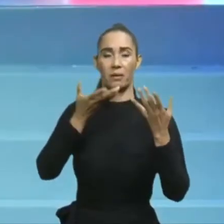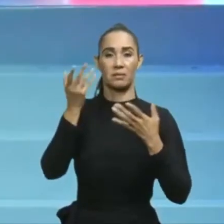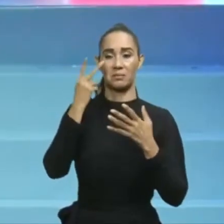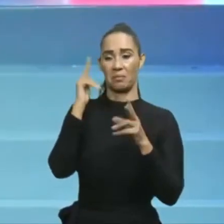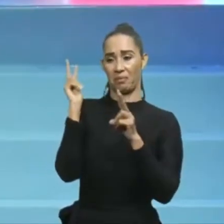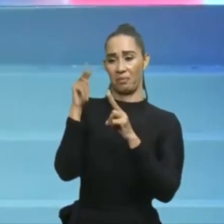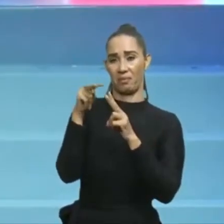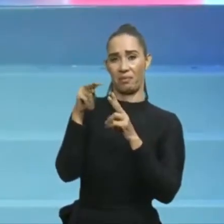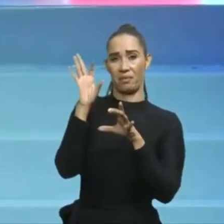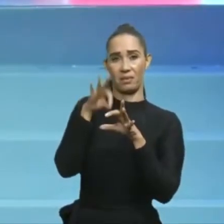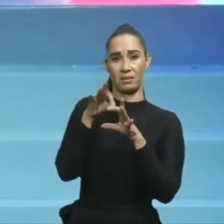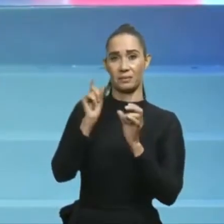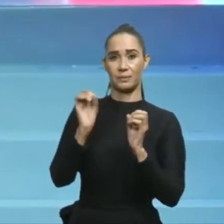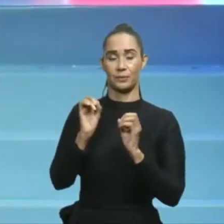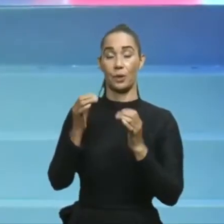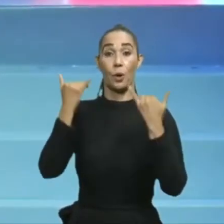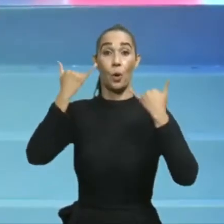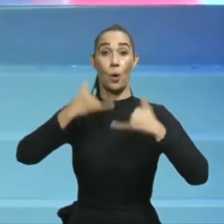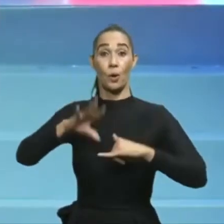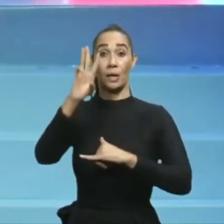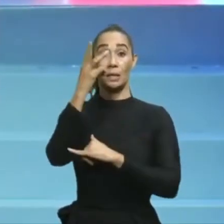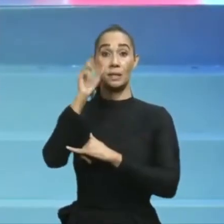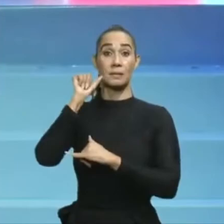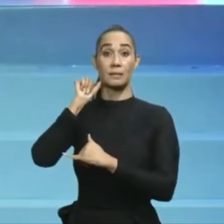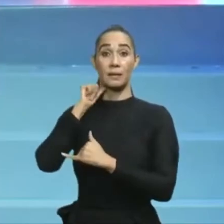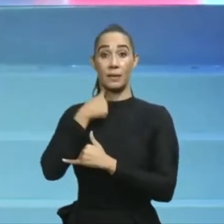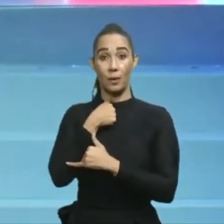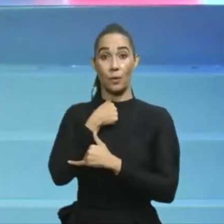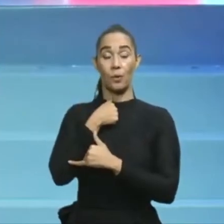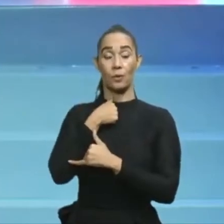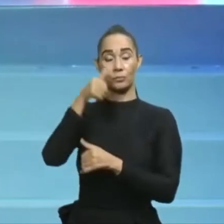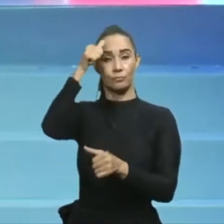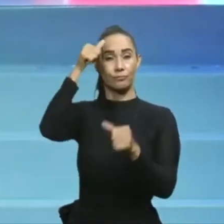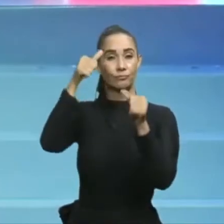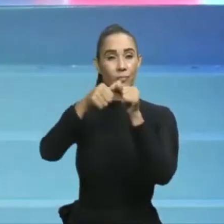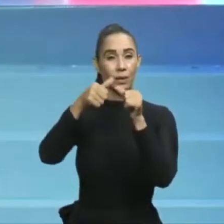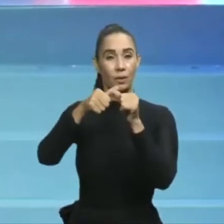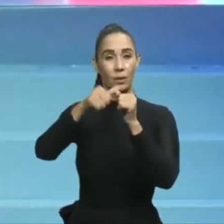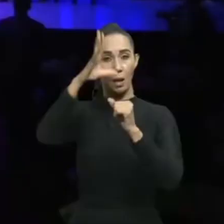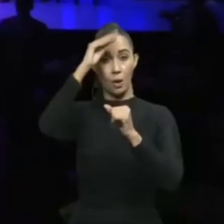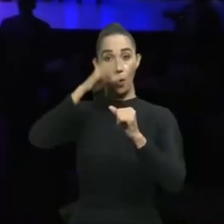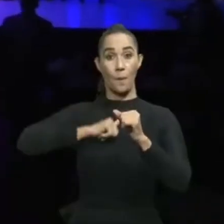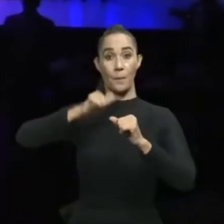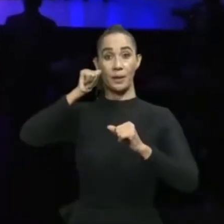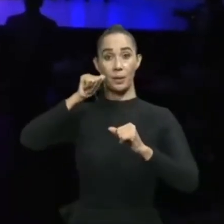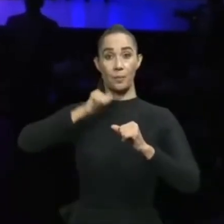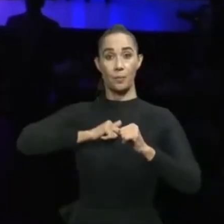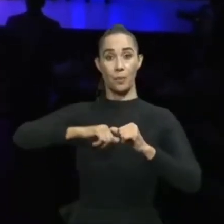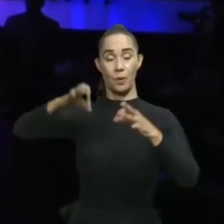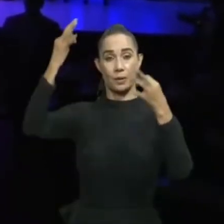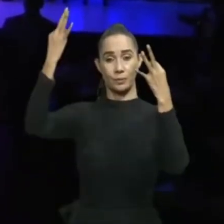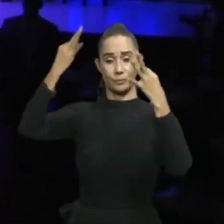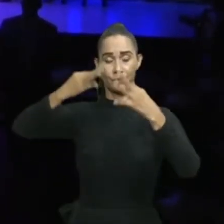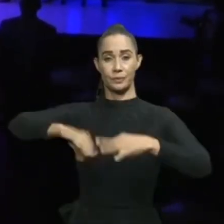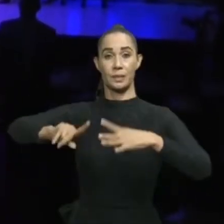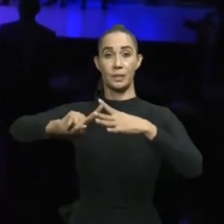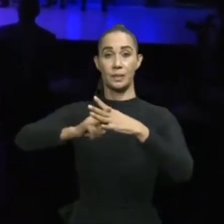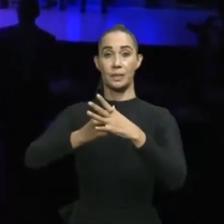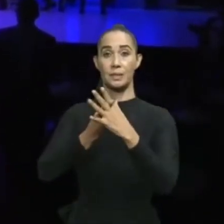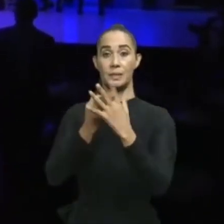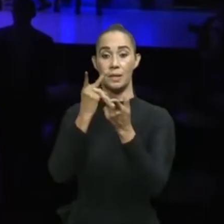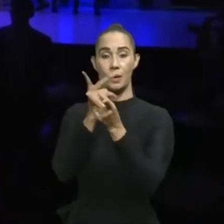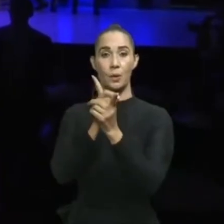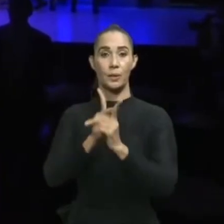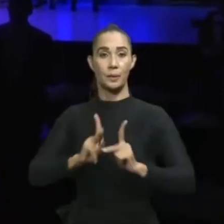mirada electoralista hoy 16 de agosto recordamos a los hombres y mujeres ilustres que forjaron el inicio de nuestra